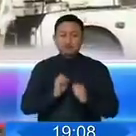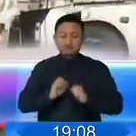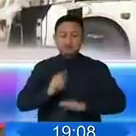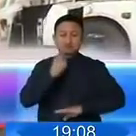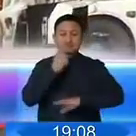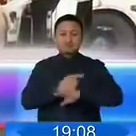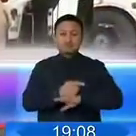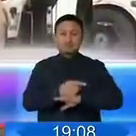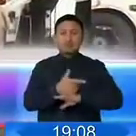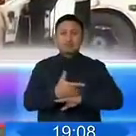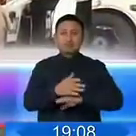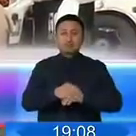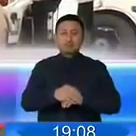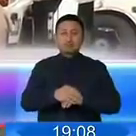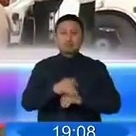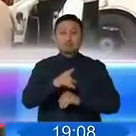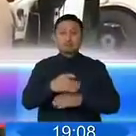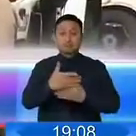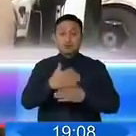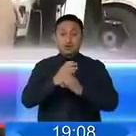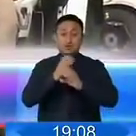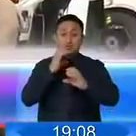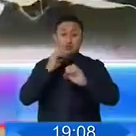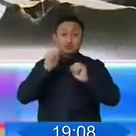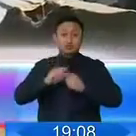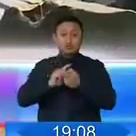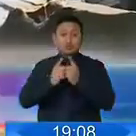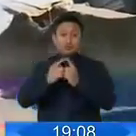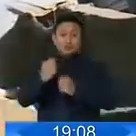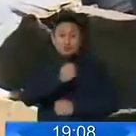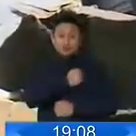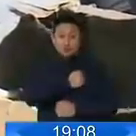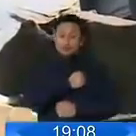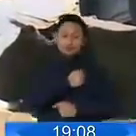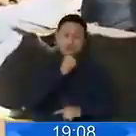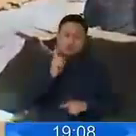la prohibición de enajenar el autobús.